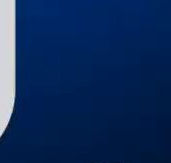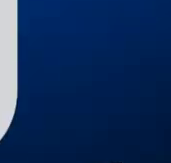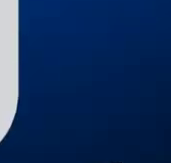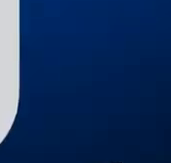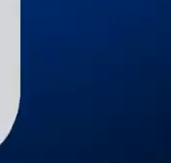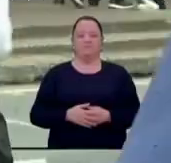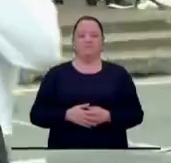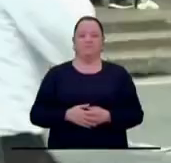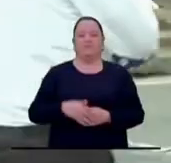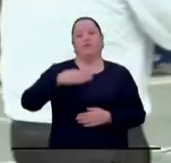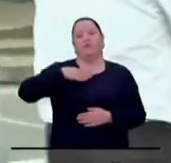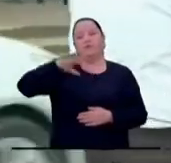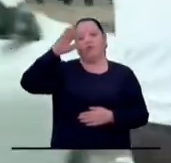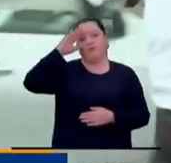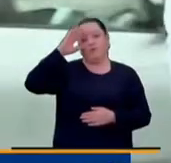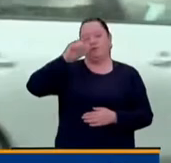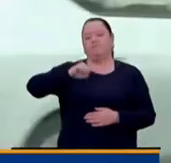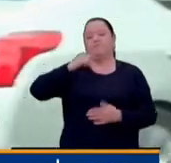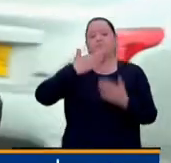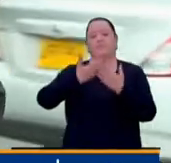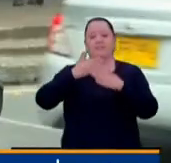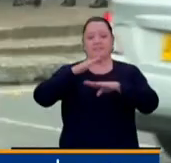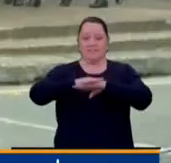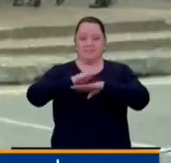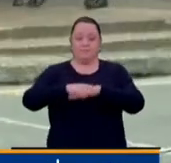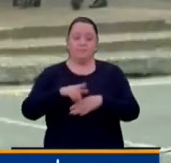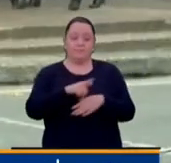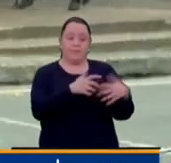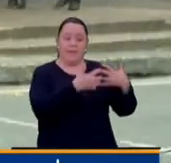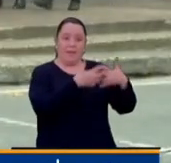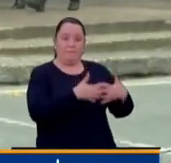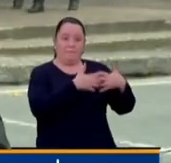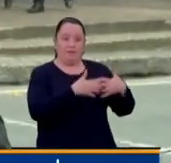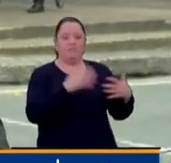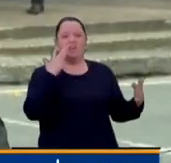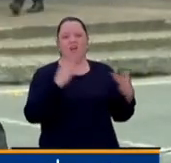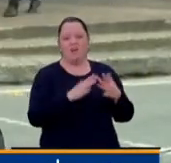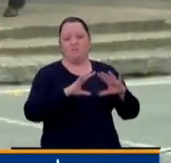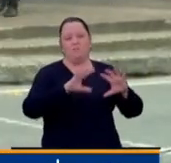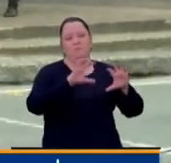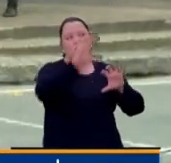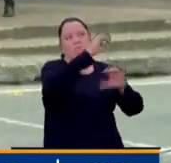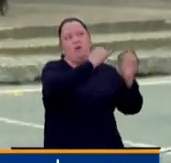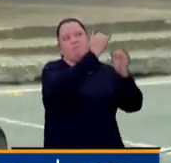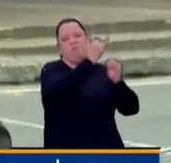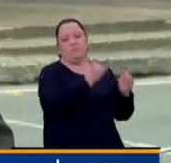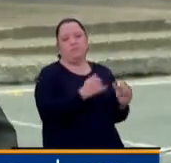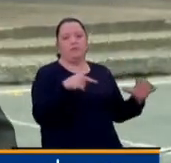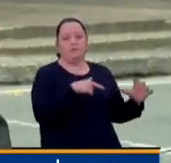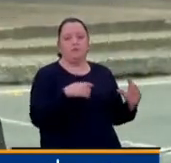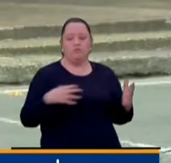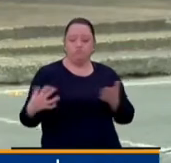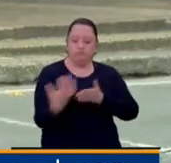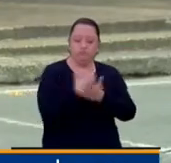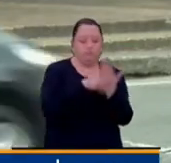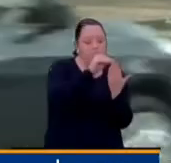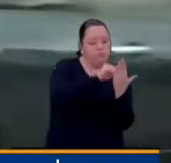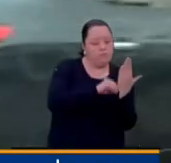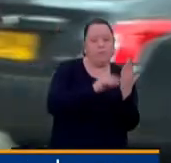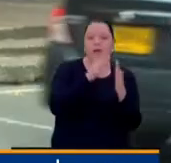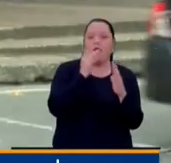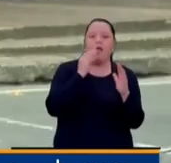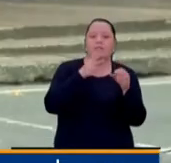Hola, sí señora, muy buenas tardes. Pues esta compañía multinacional ha dicho que no está desarrollando una base de datos, sino que está creando un